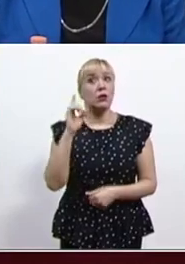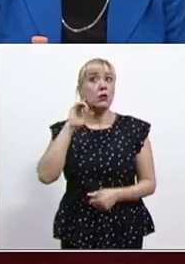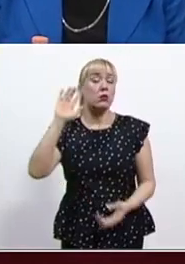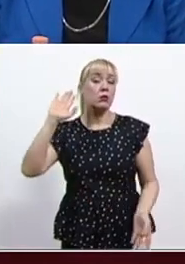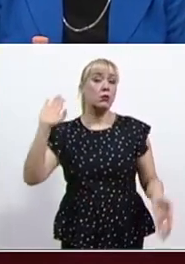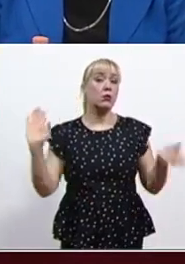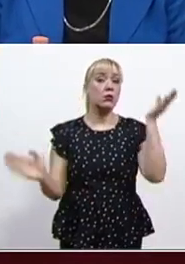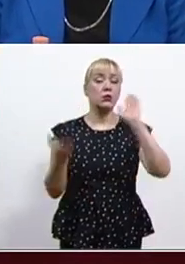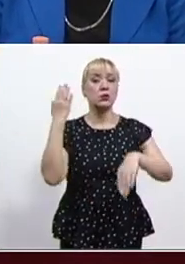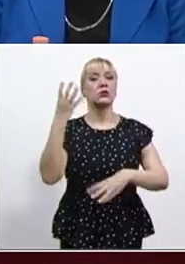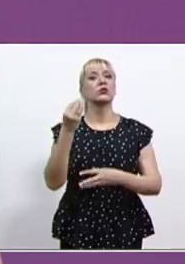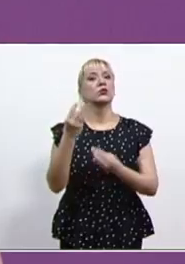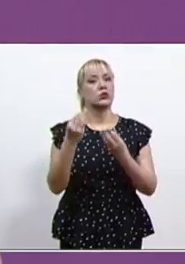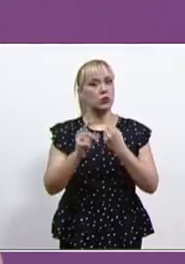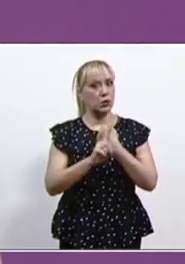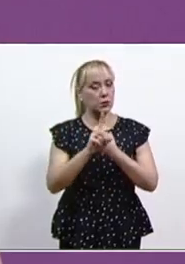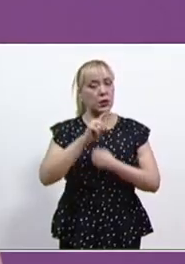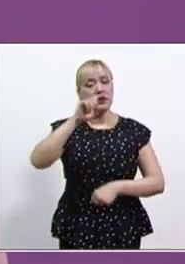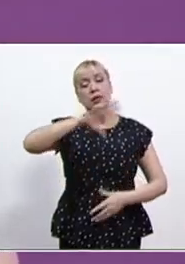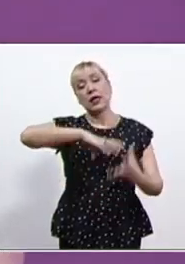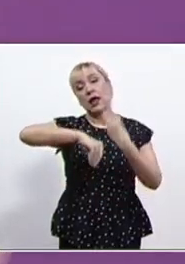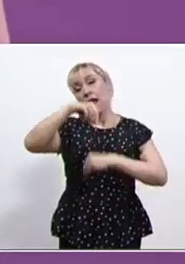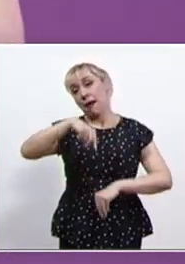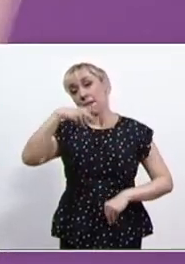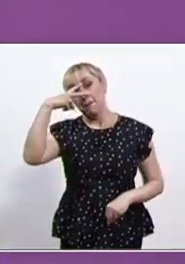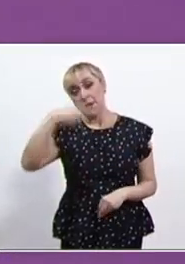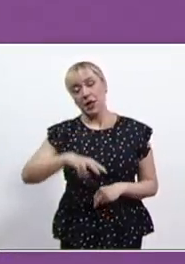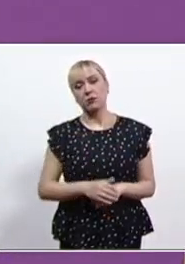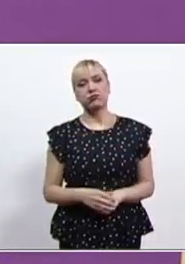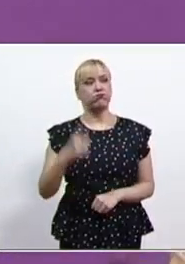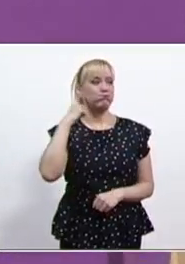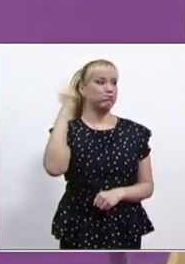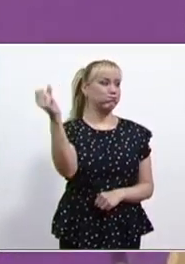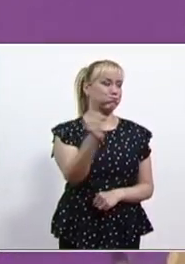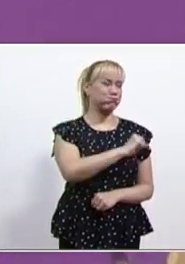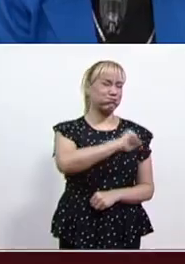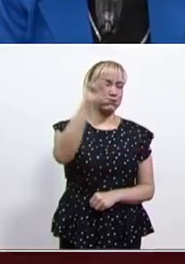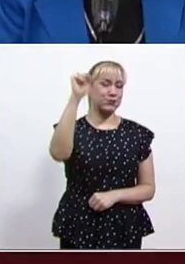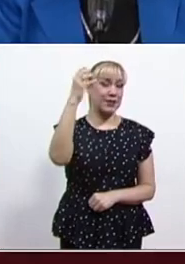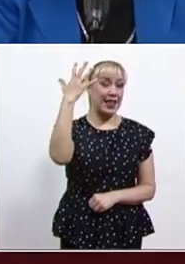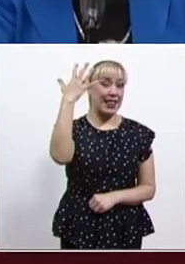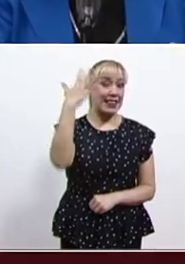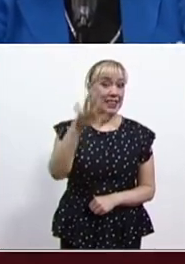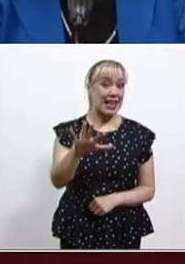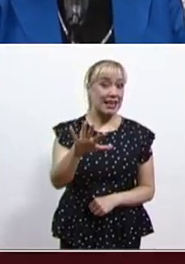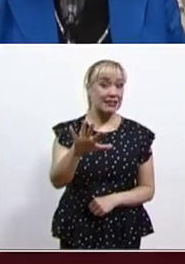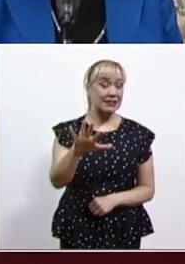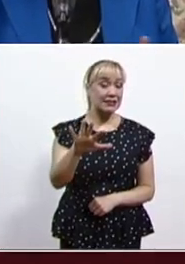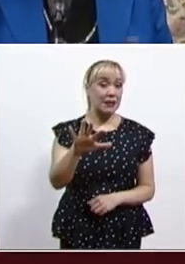mundial, pero en México esta cifra supera hasta en más de 10